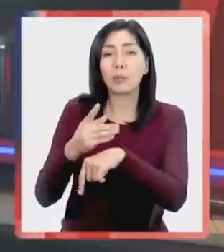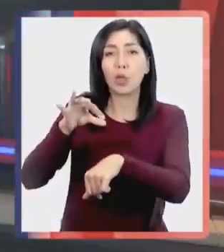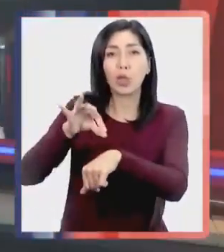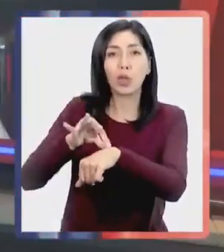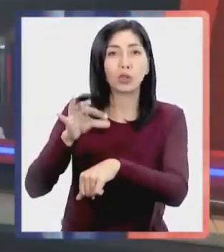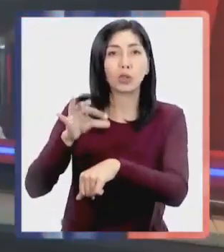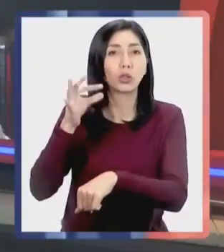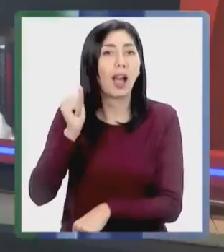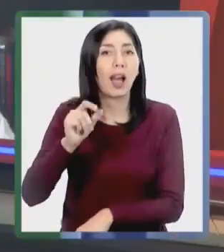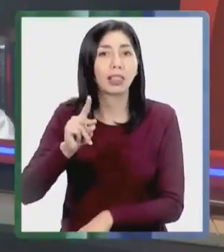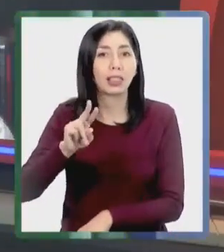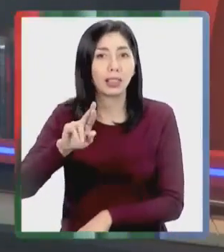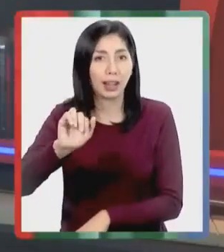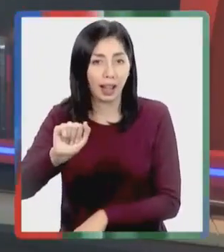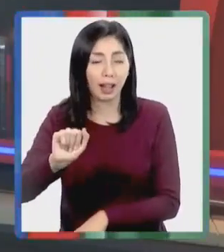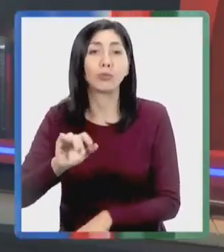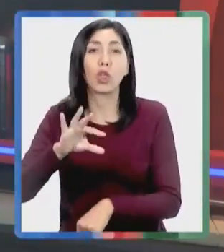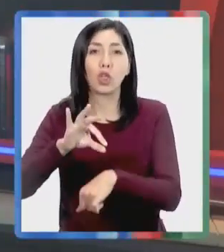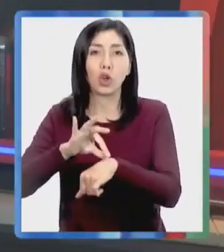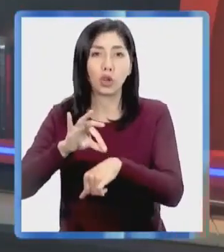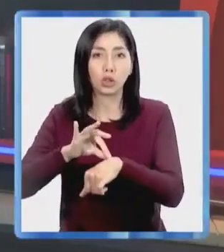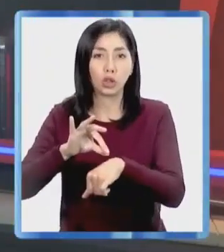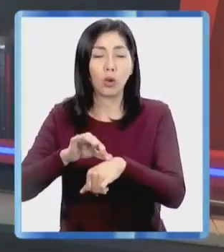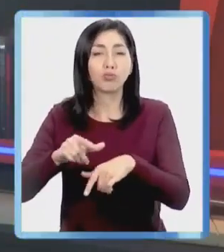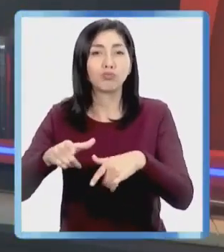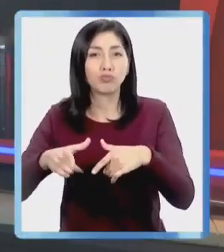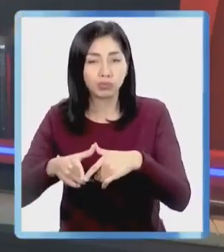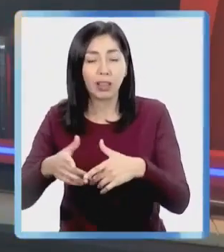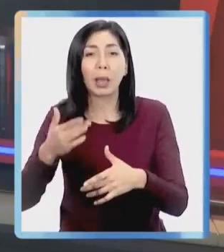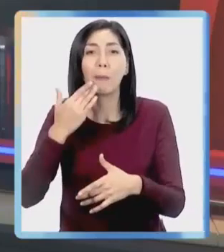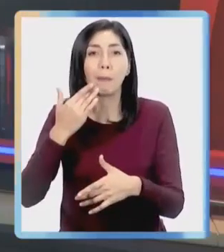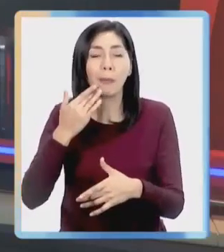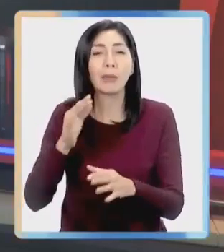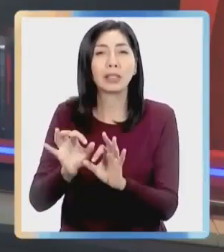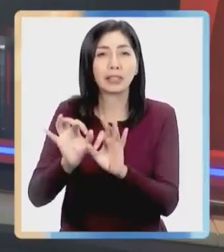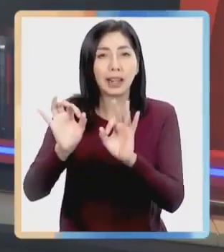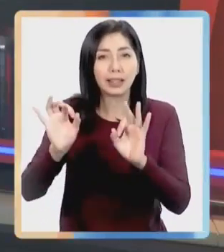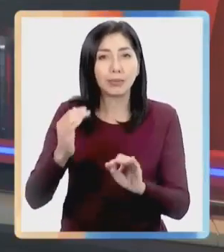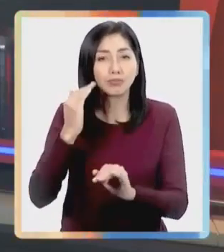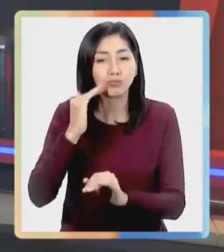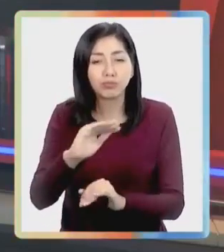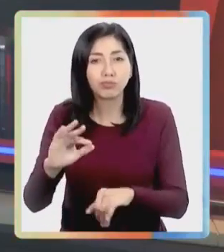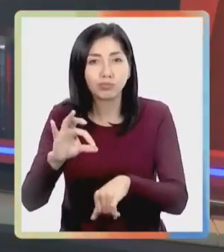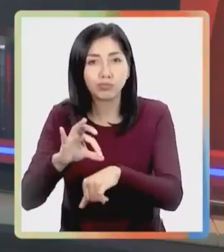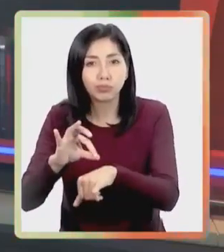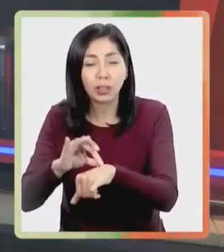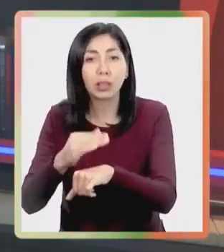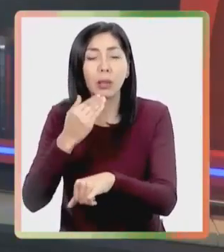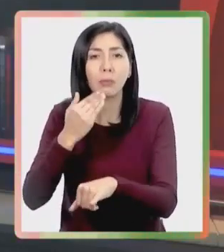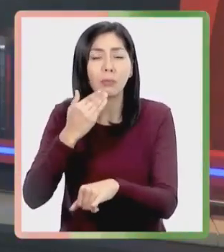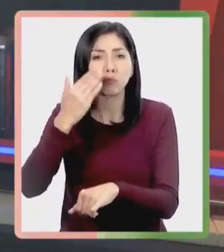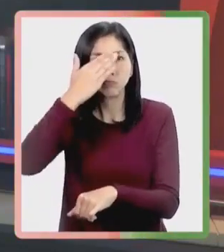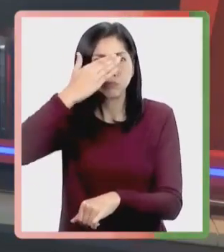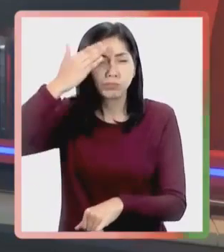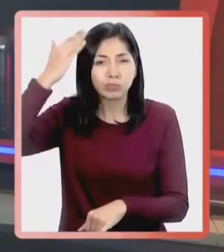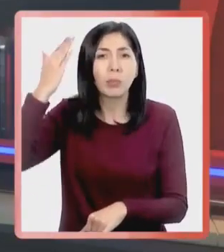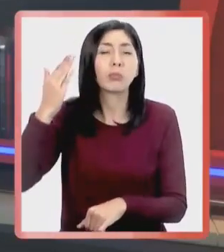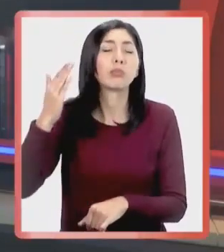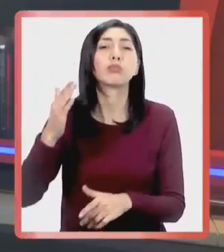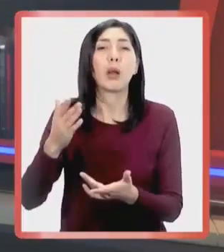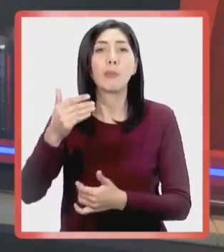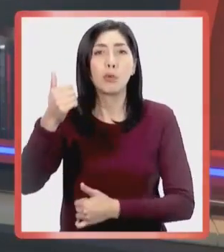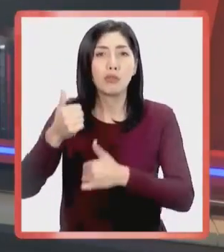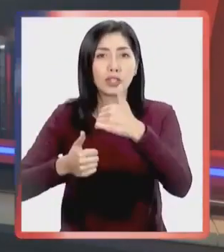von Hovelin, ginecóloga especialista en ginecología pediátrica, exdelegada para América Latina del Consejo de Salud Reproductiva y Sexual y